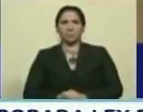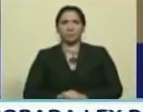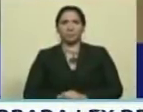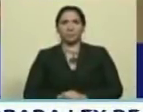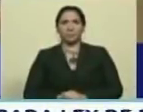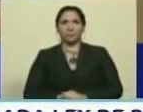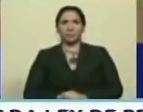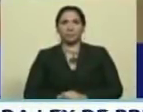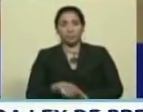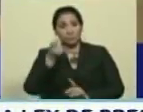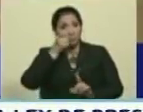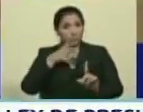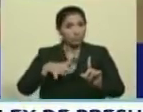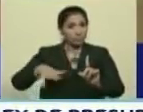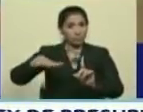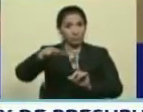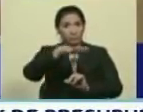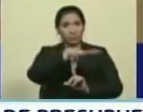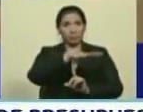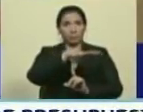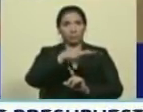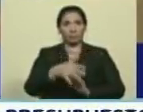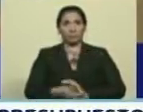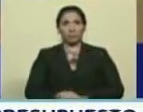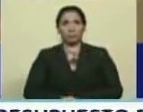y los pueblos,